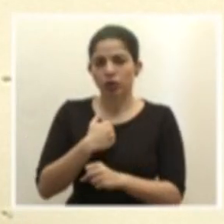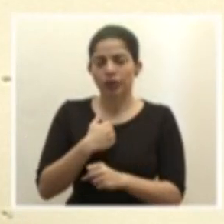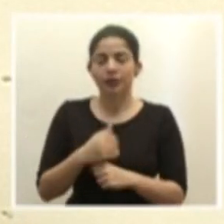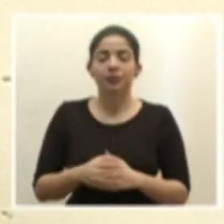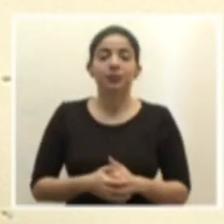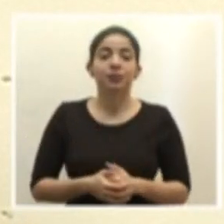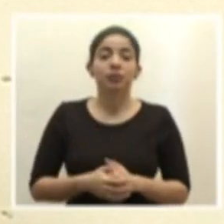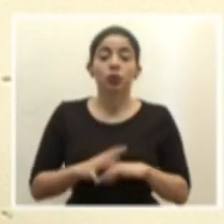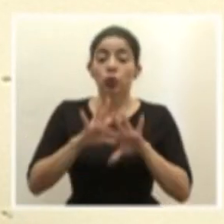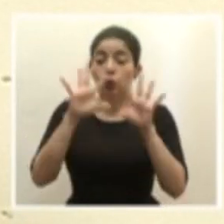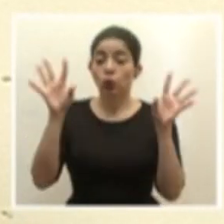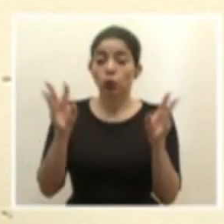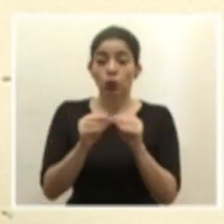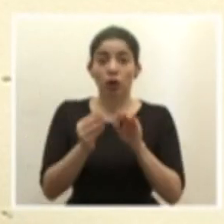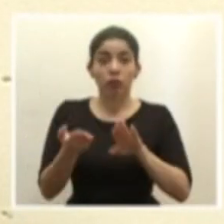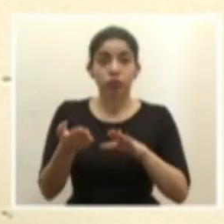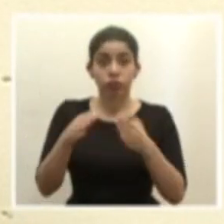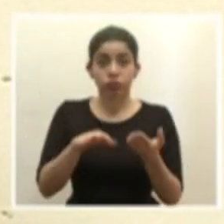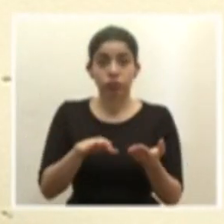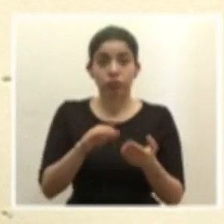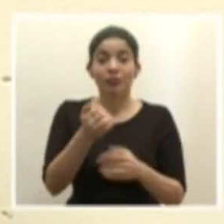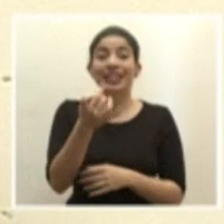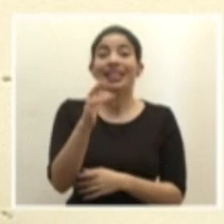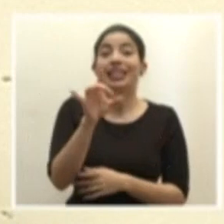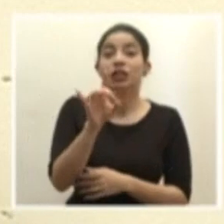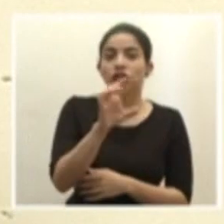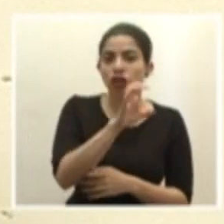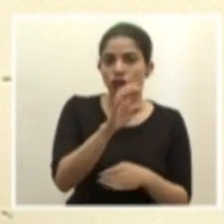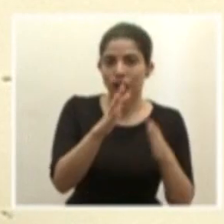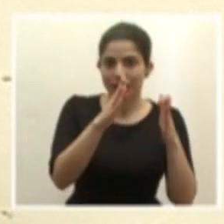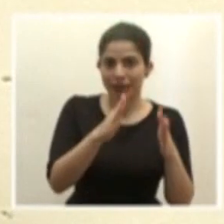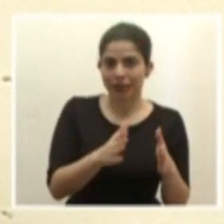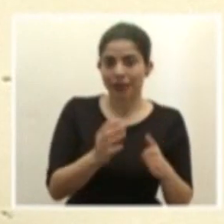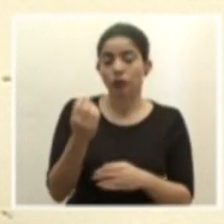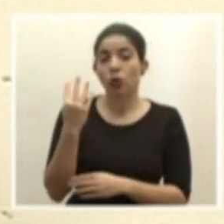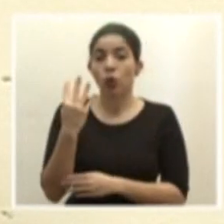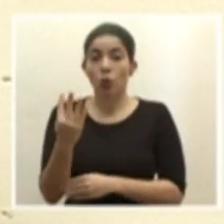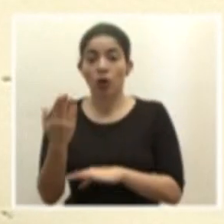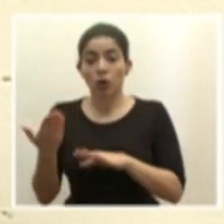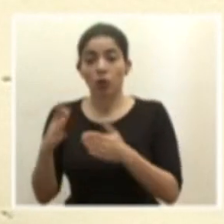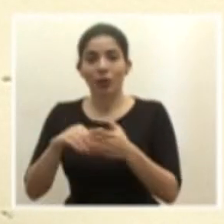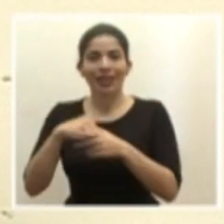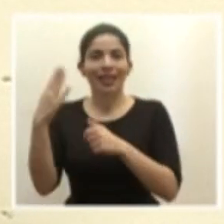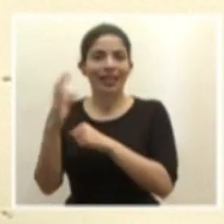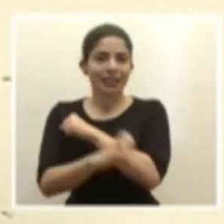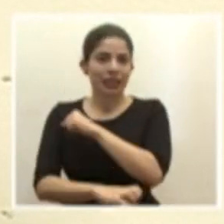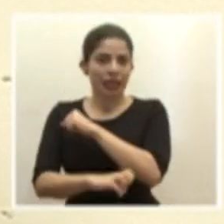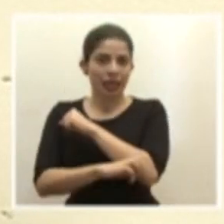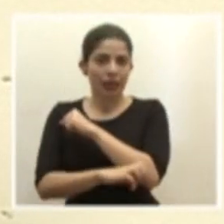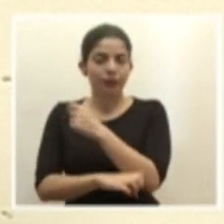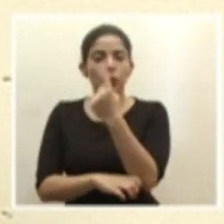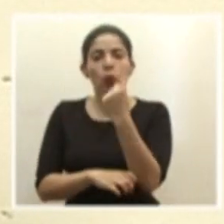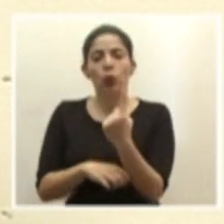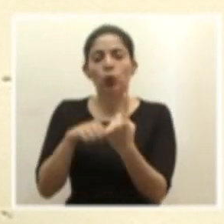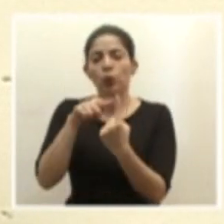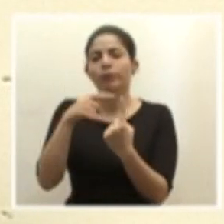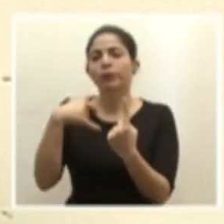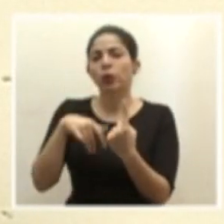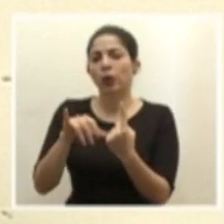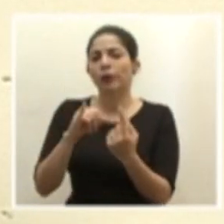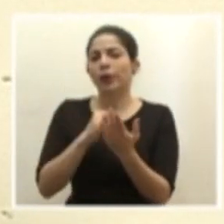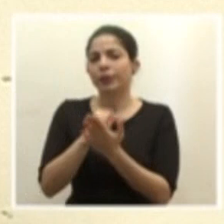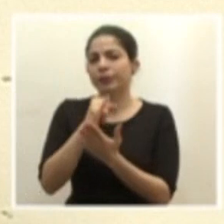Del total de los fallecimientos, 18 son costarricenses y 4 han sido extranjeros, 1 se encuentra en